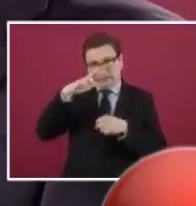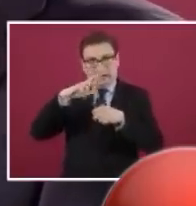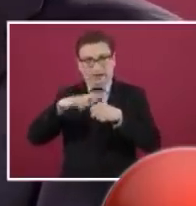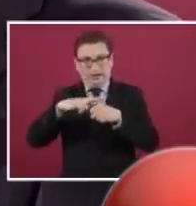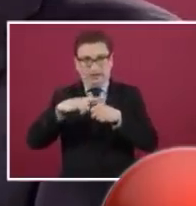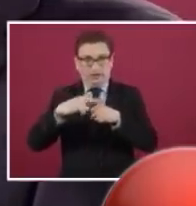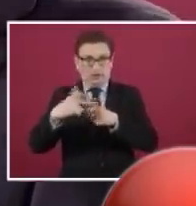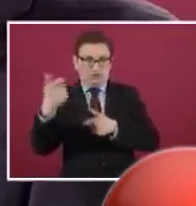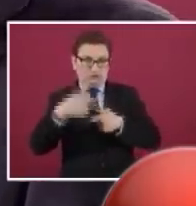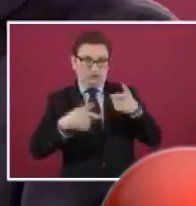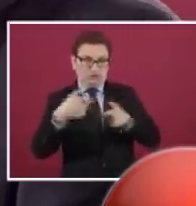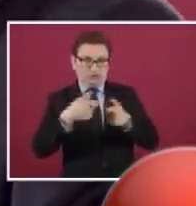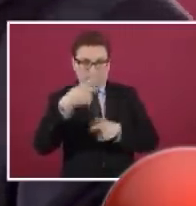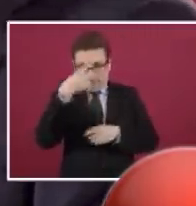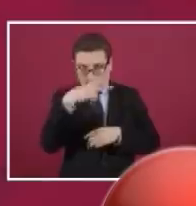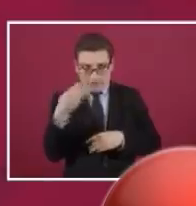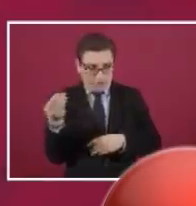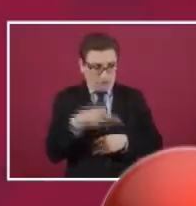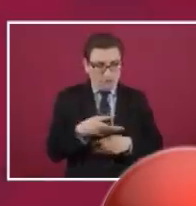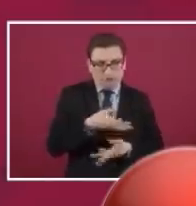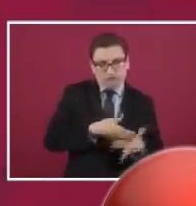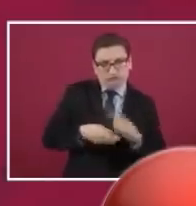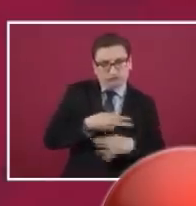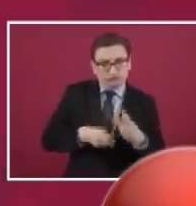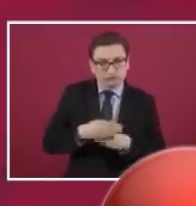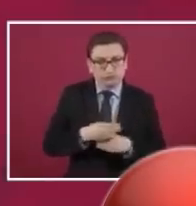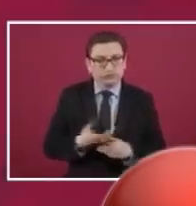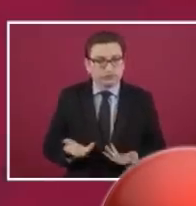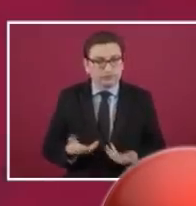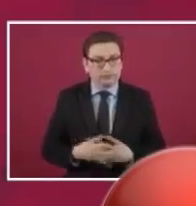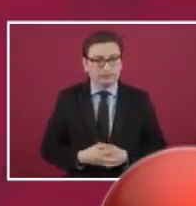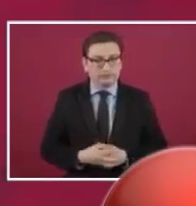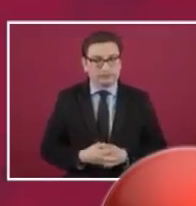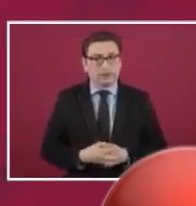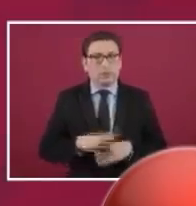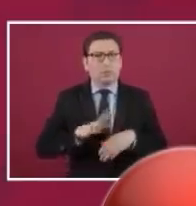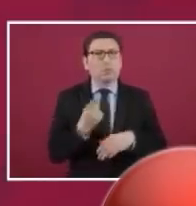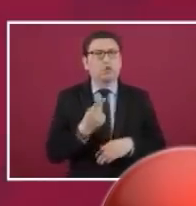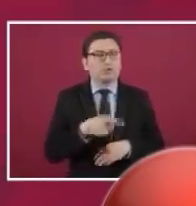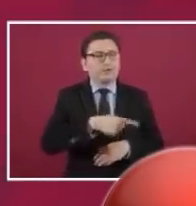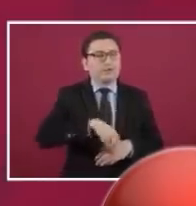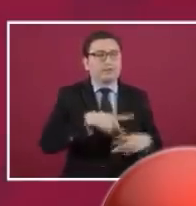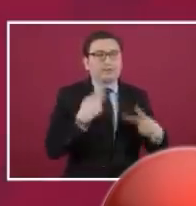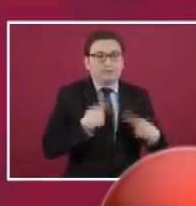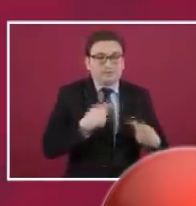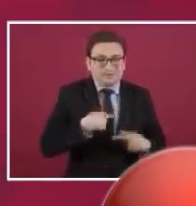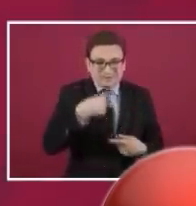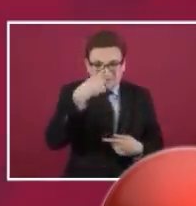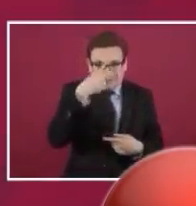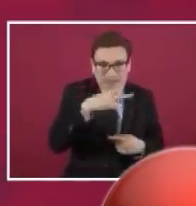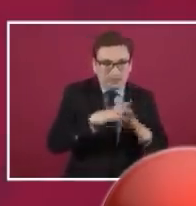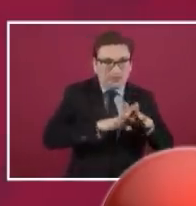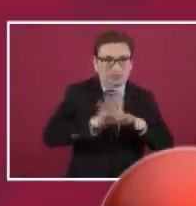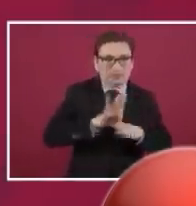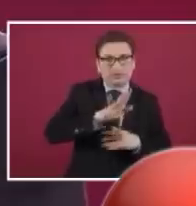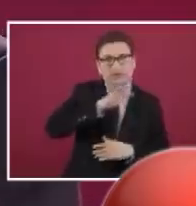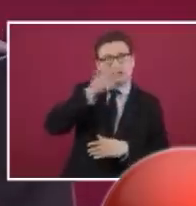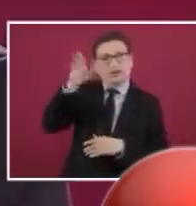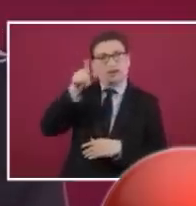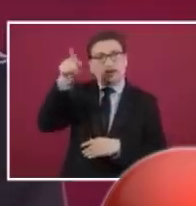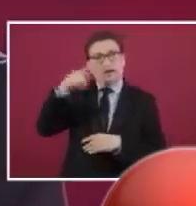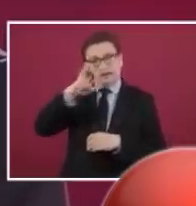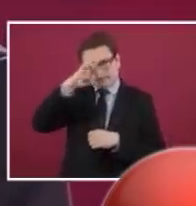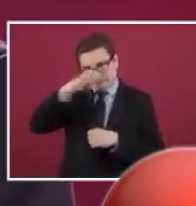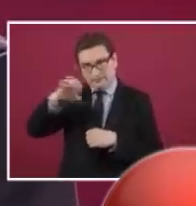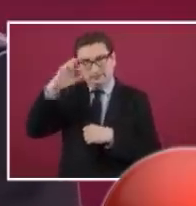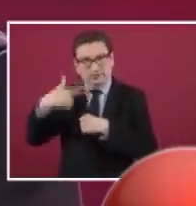Gracias, mexicanos que por necesidad se fueron a trabajar y a vivir en el extranjero, que nos están ayudando